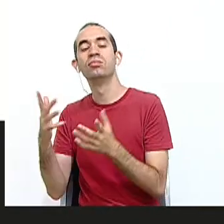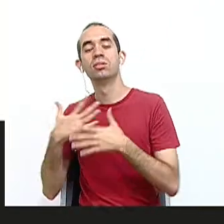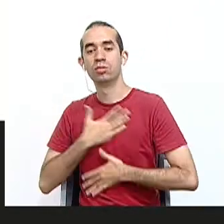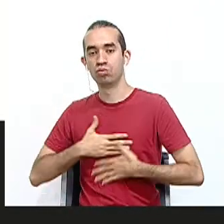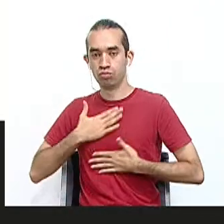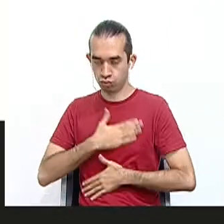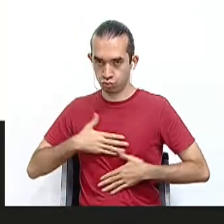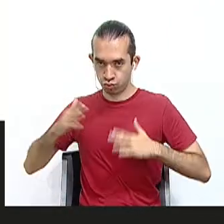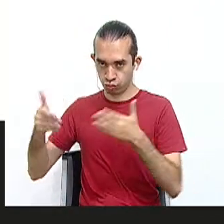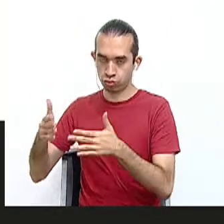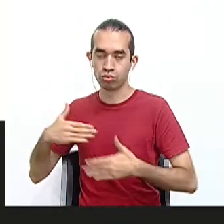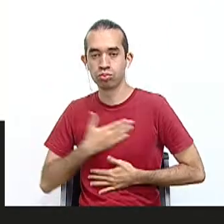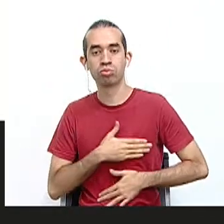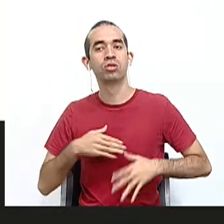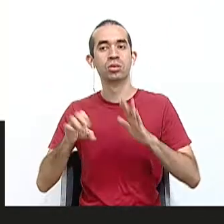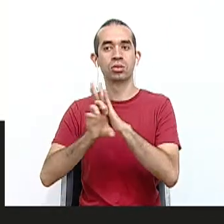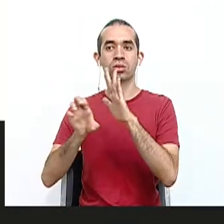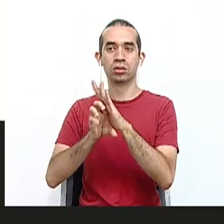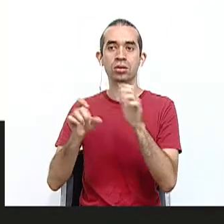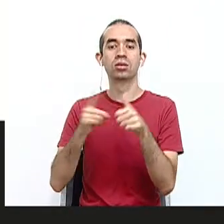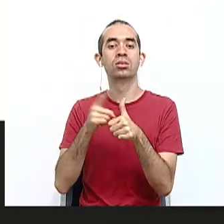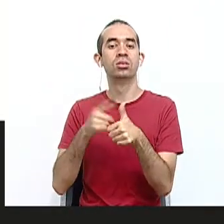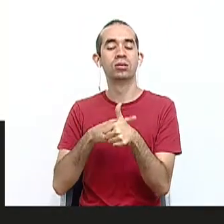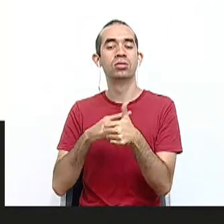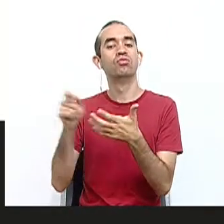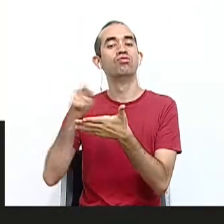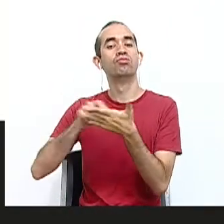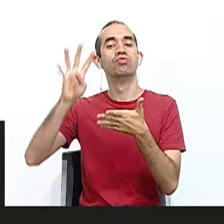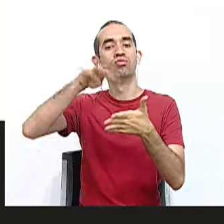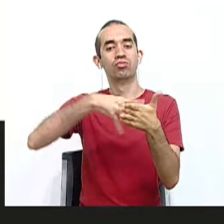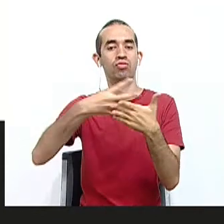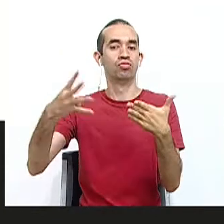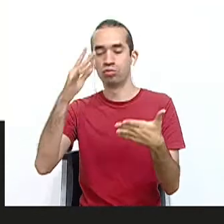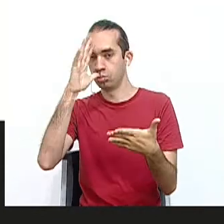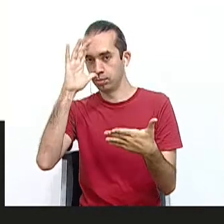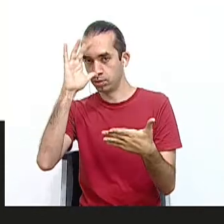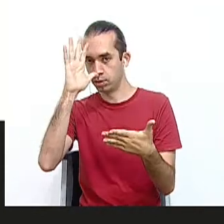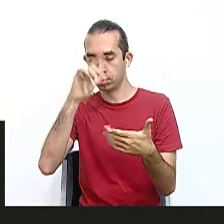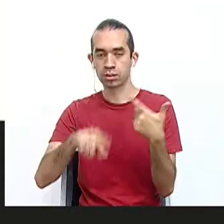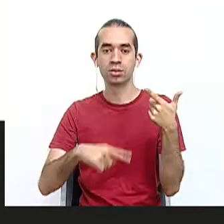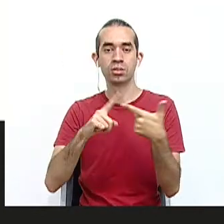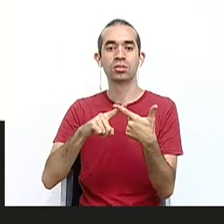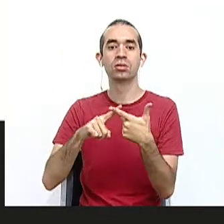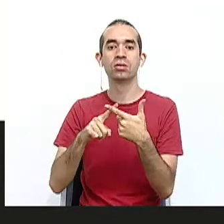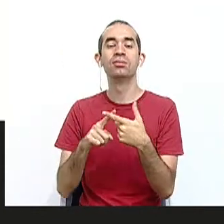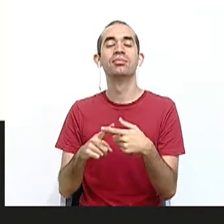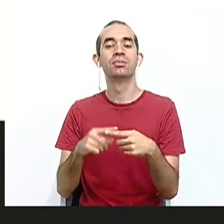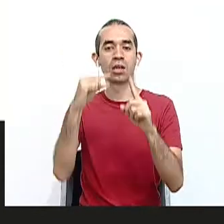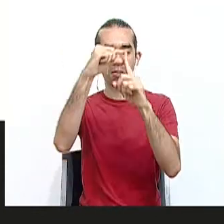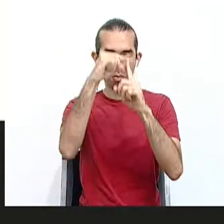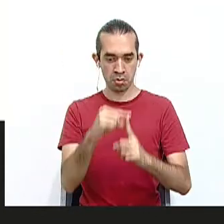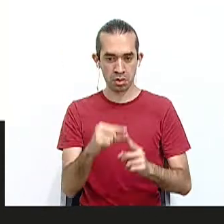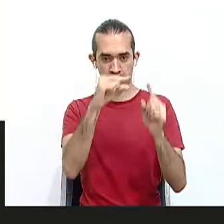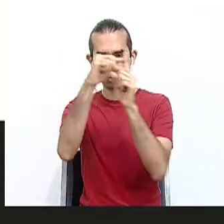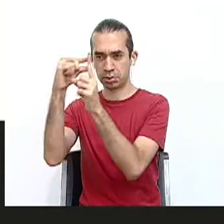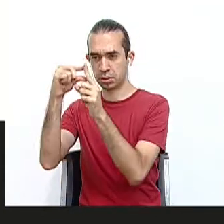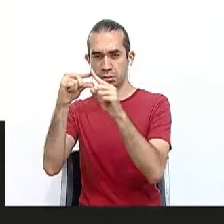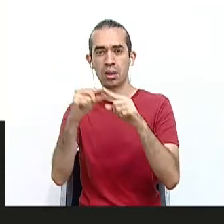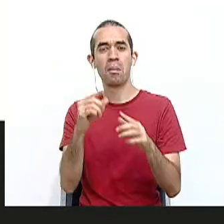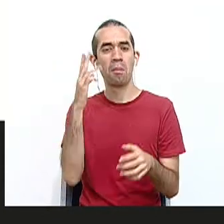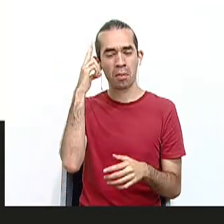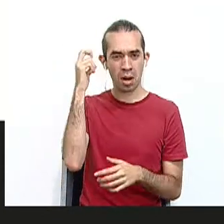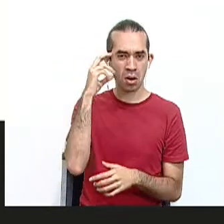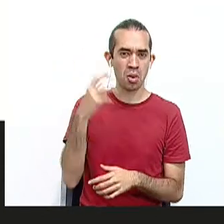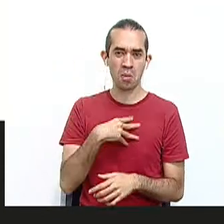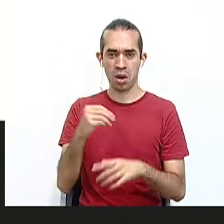textos de entretenimiento, como por ejemplo en los textos escritos, las tiras cómicas, los crucigramas y los pasatiempos. ¿Qué les